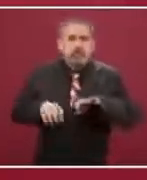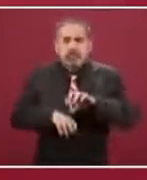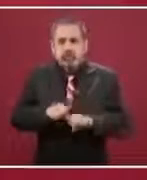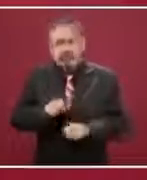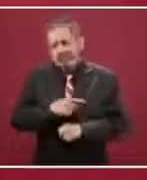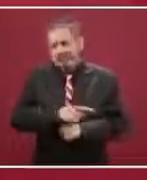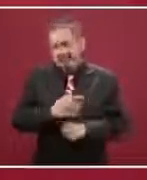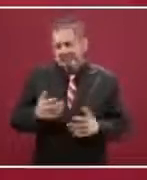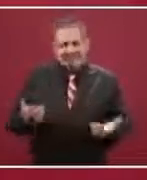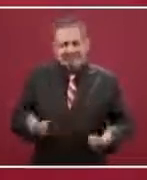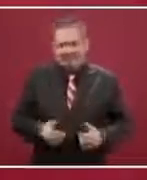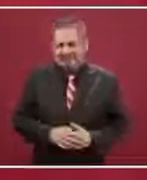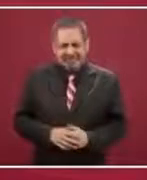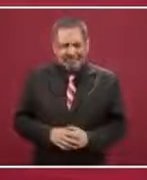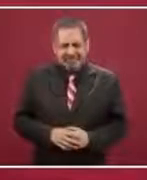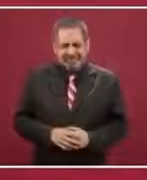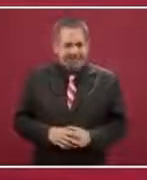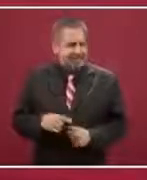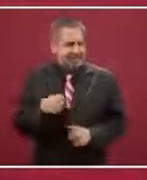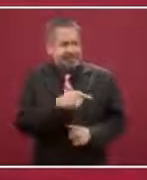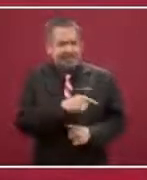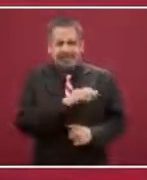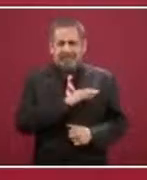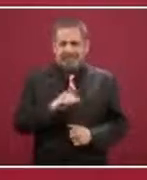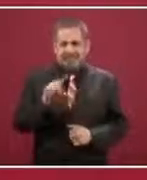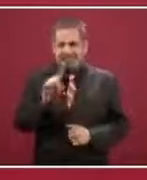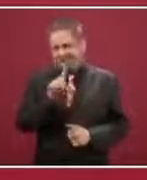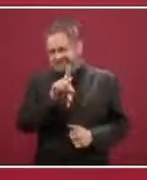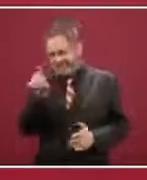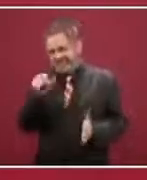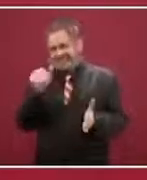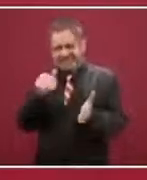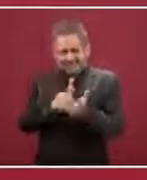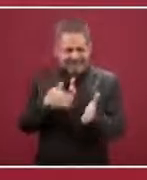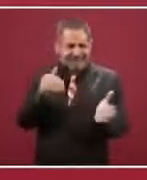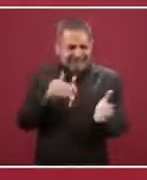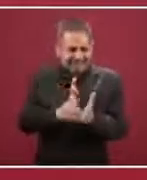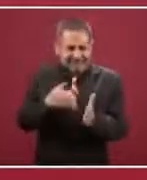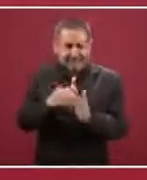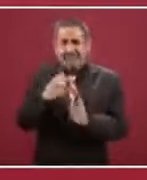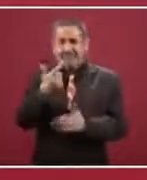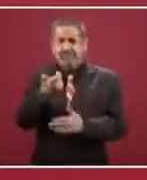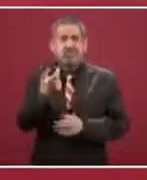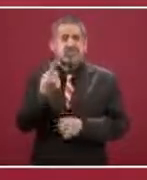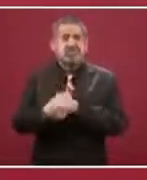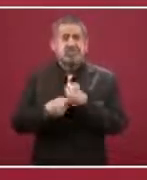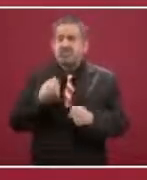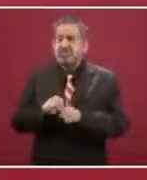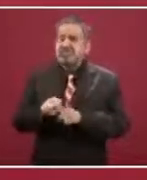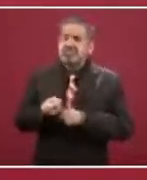se llevaban como 100,000 millones de pesos al año.